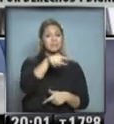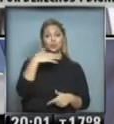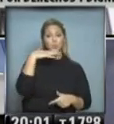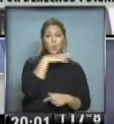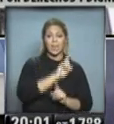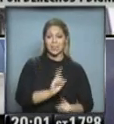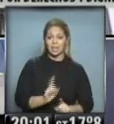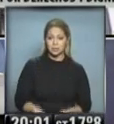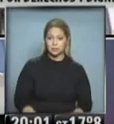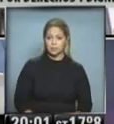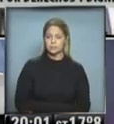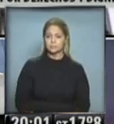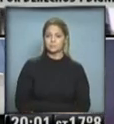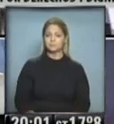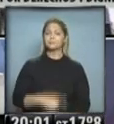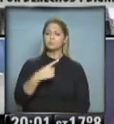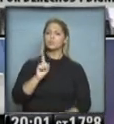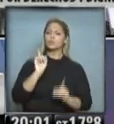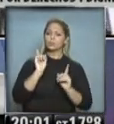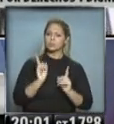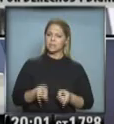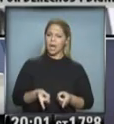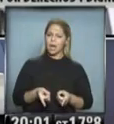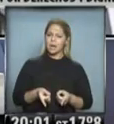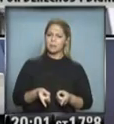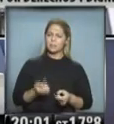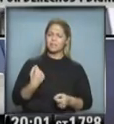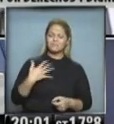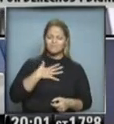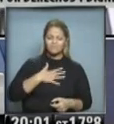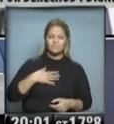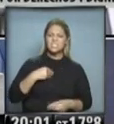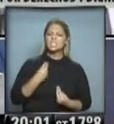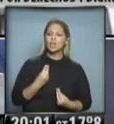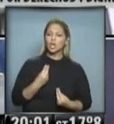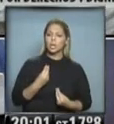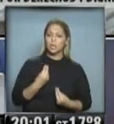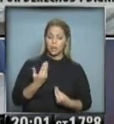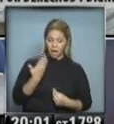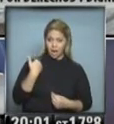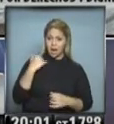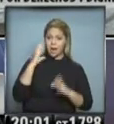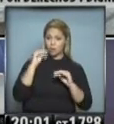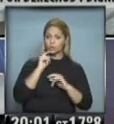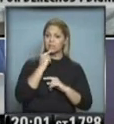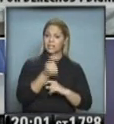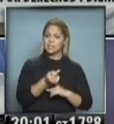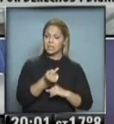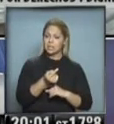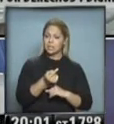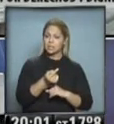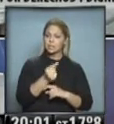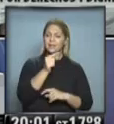eso. Pero también, ¿qué siento? Como decía anoche, usan a